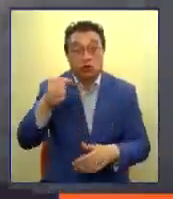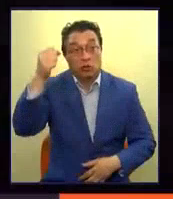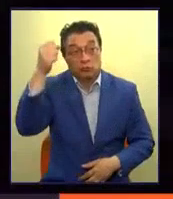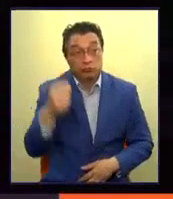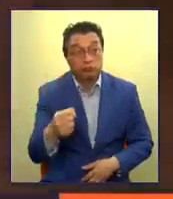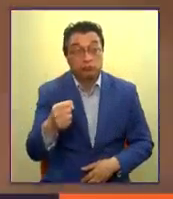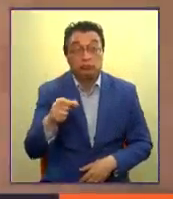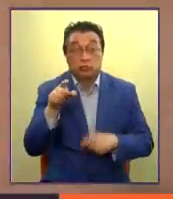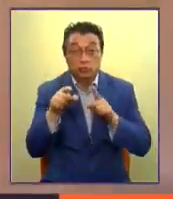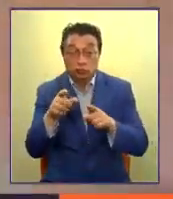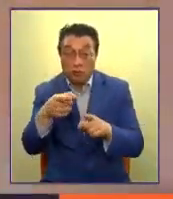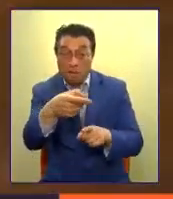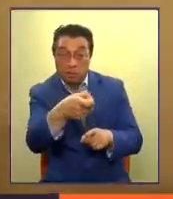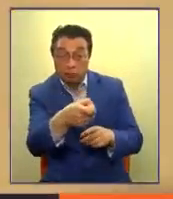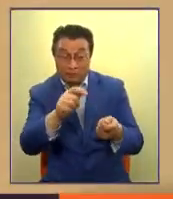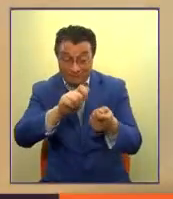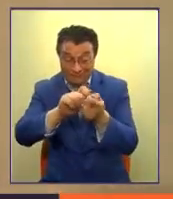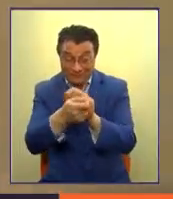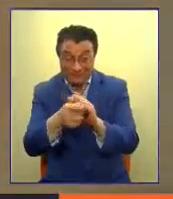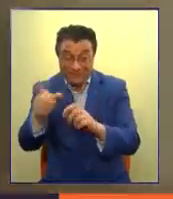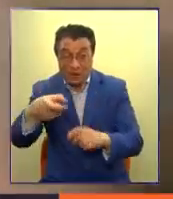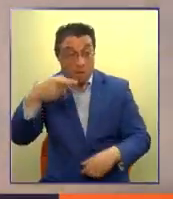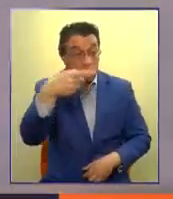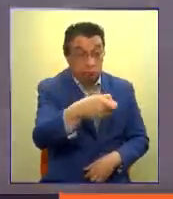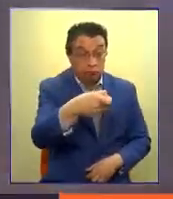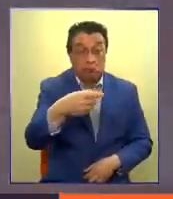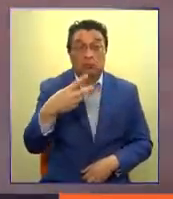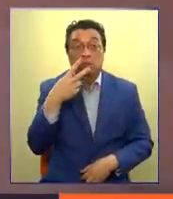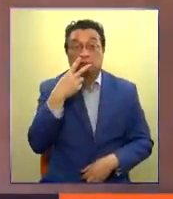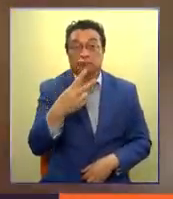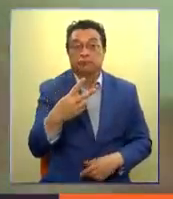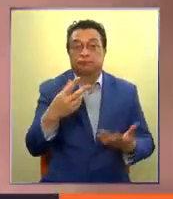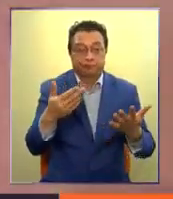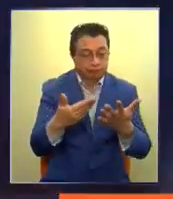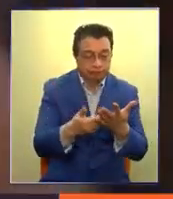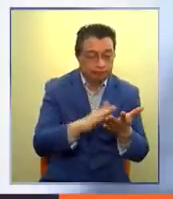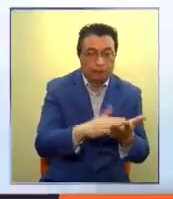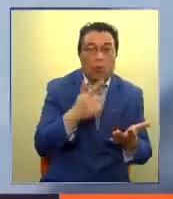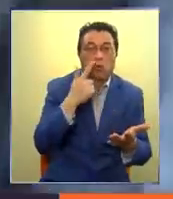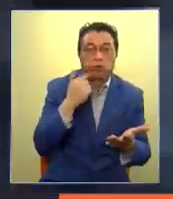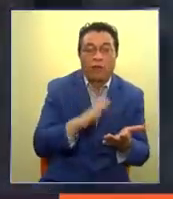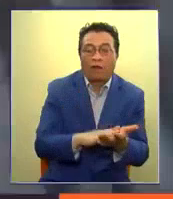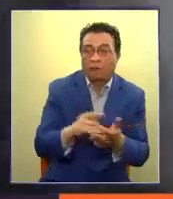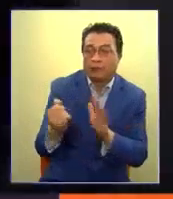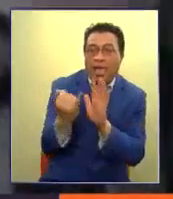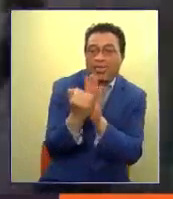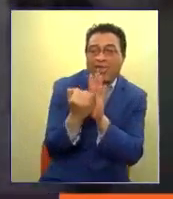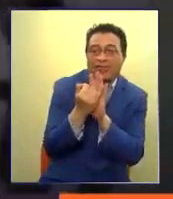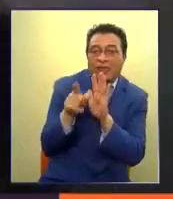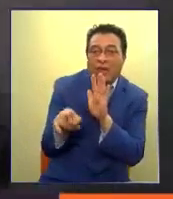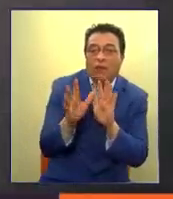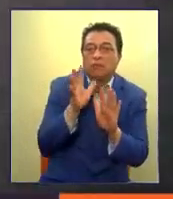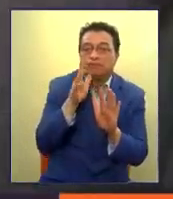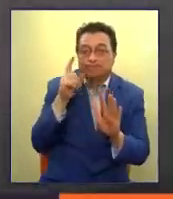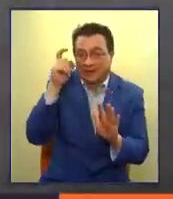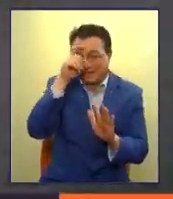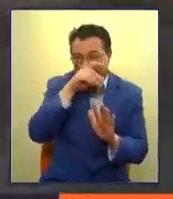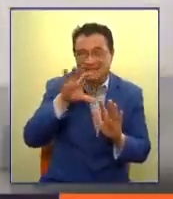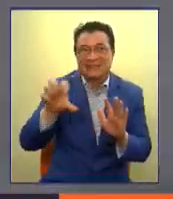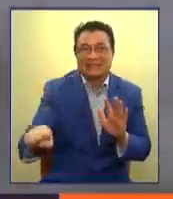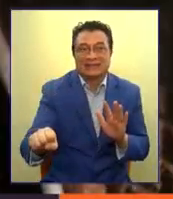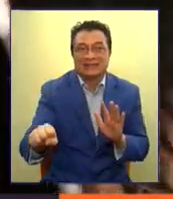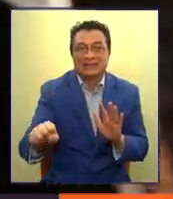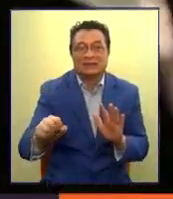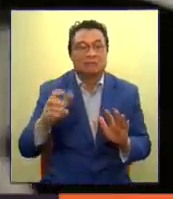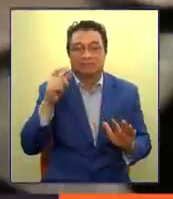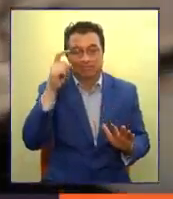con un arma a fogueo adaptada no lo ve nadie, no hay mayores antecedentes sobre su identidad, difícilmente lo logren